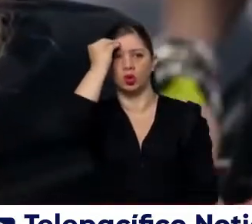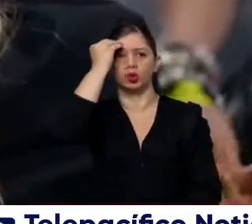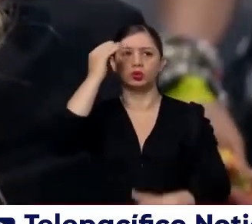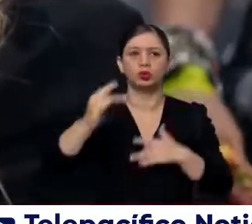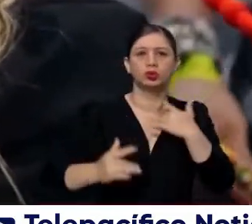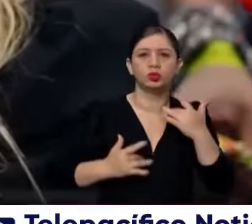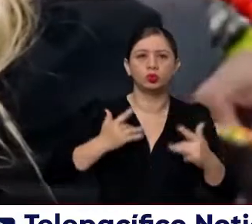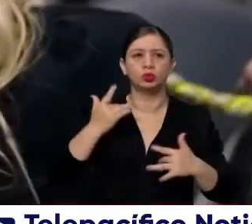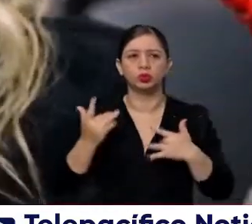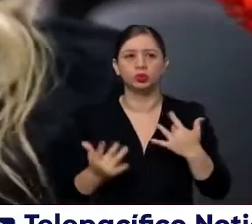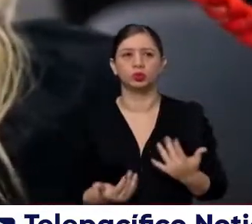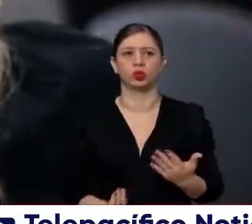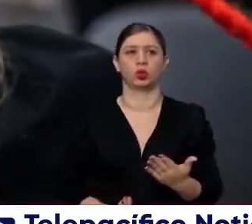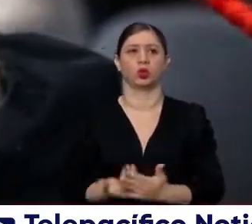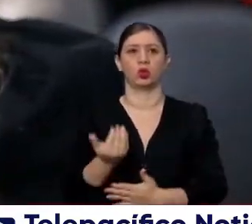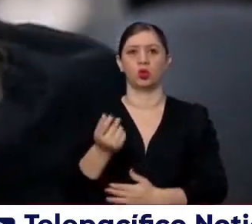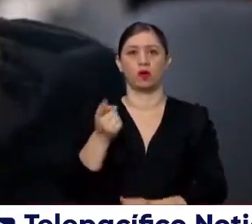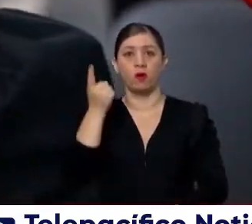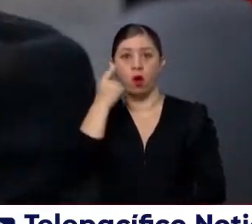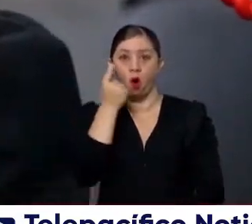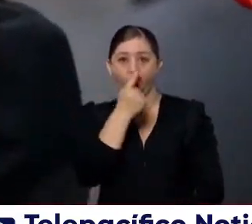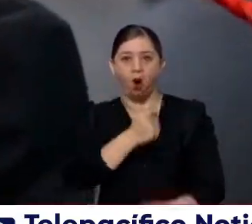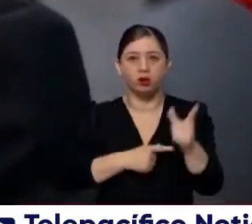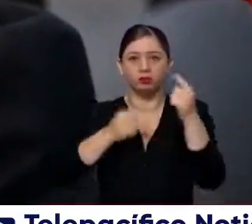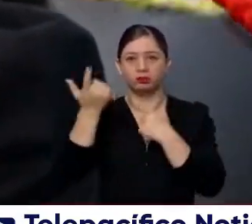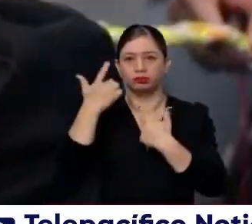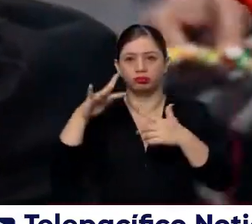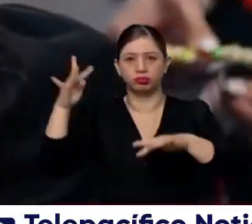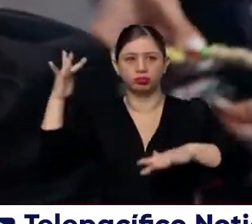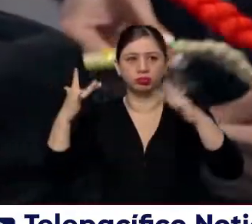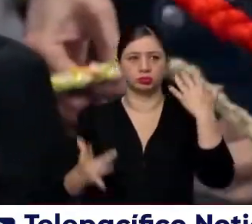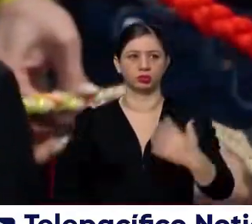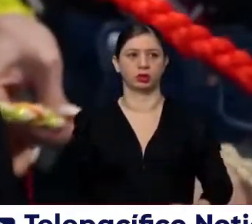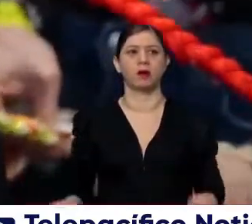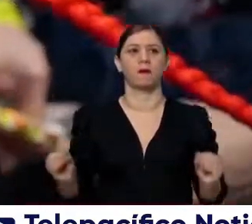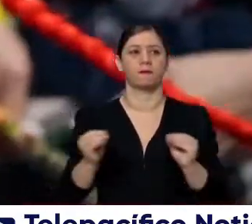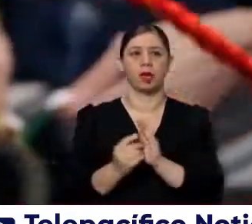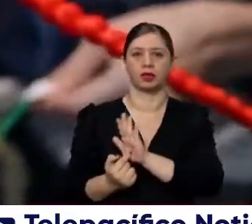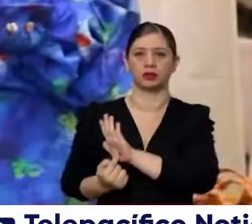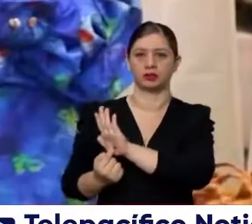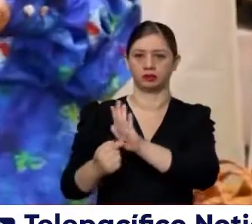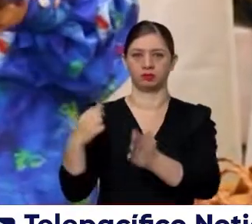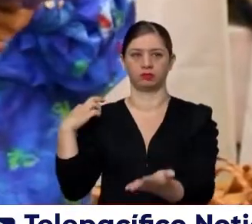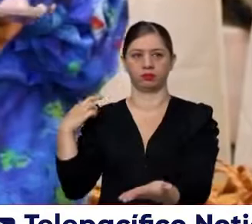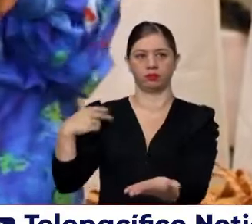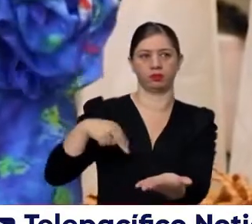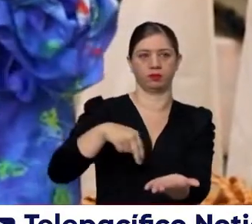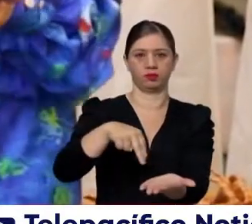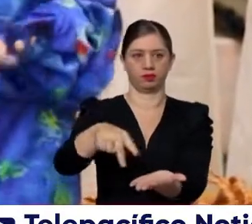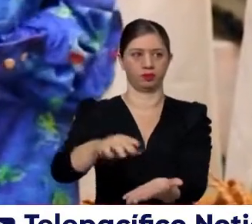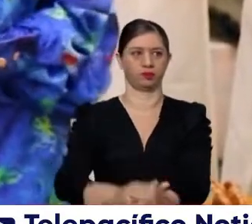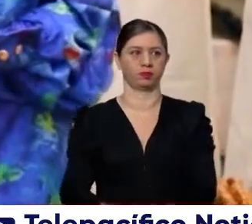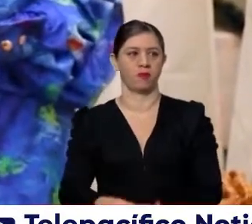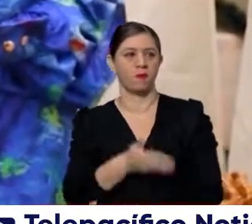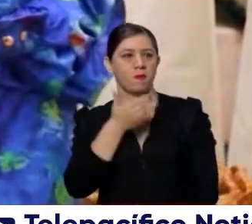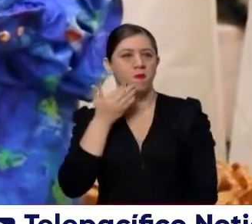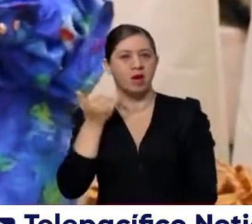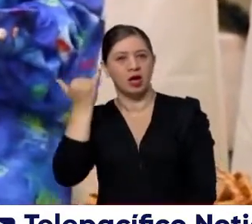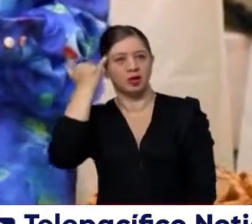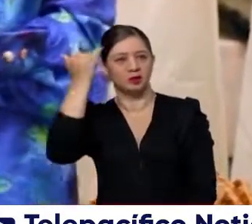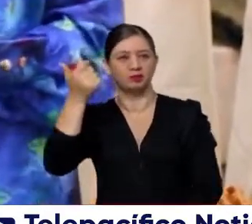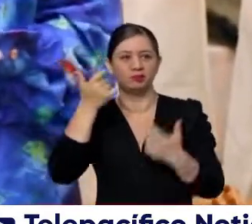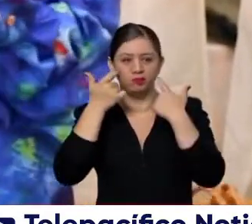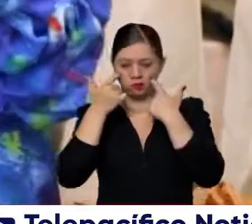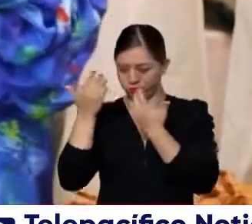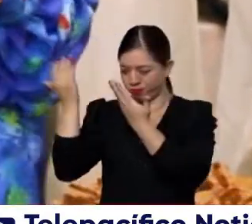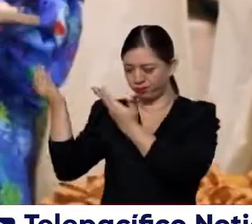motivaciones, de un nuevo brillo en sus ojos, es creo que lo que va a reflejar esta pasarela. Y qué mejor que protagonistas de esta historia para